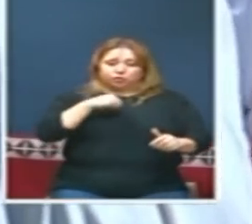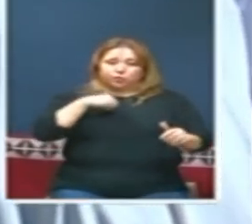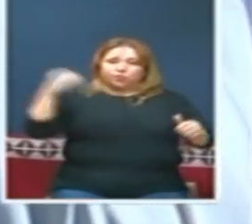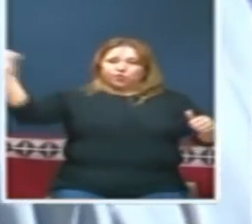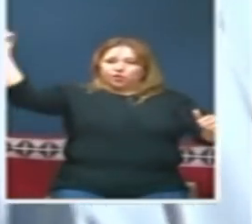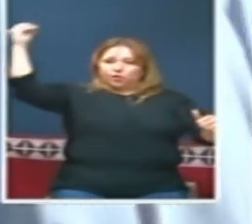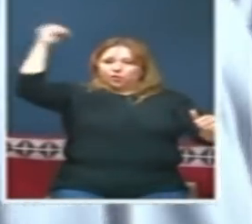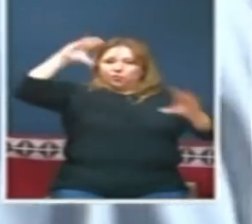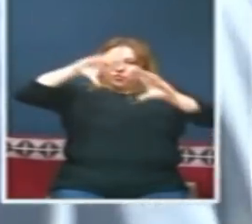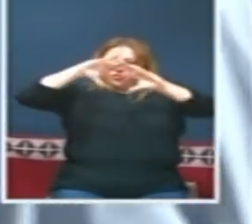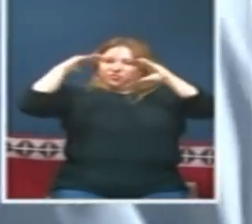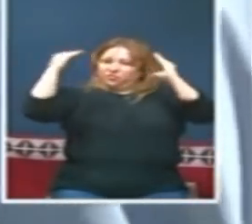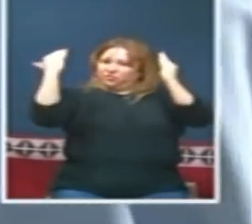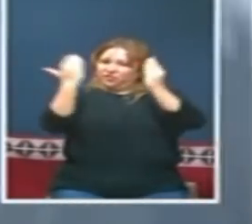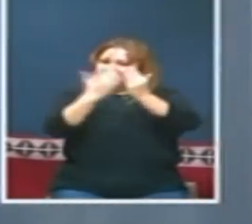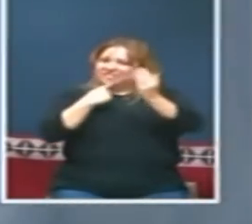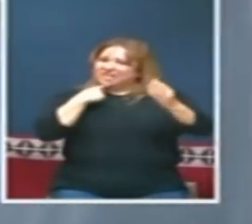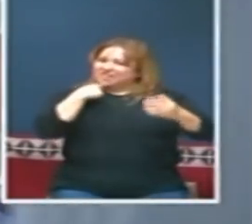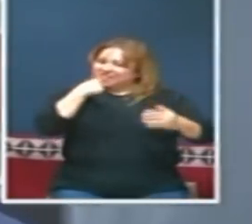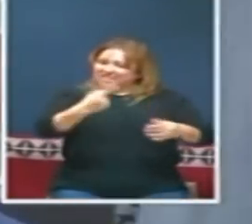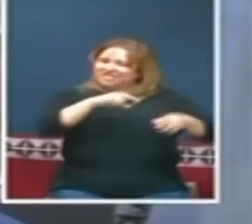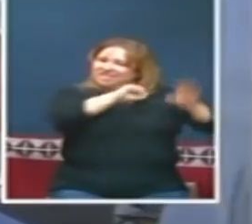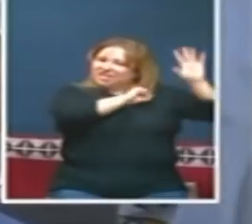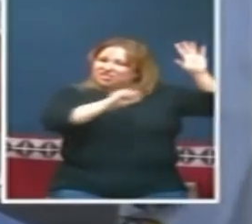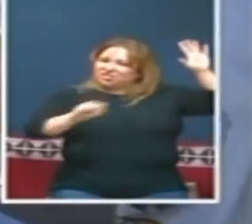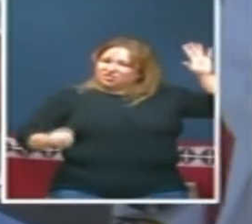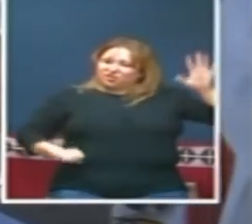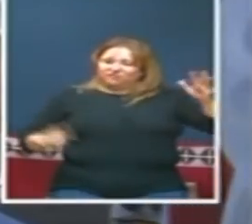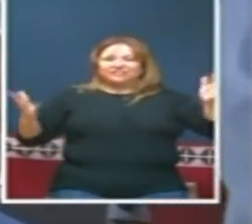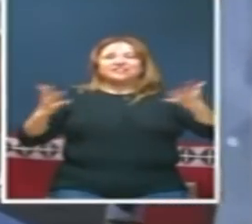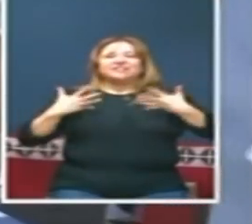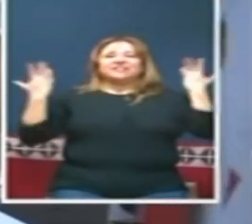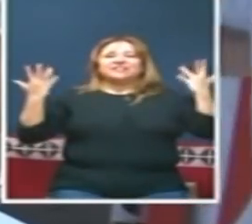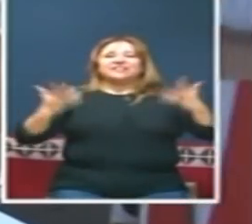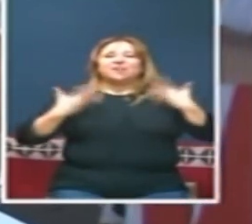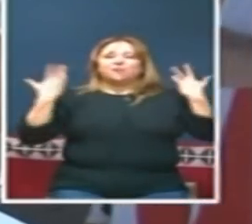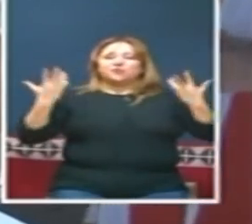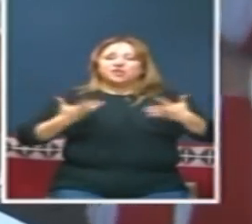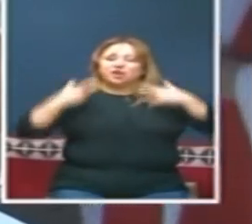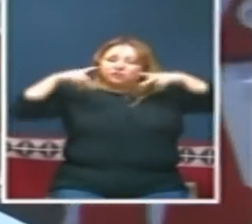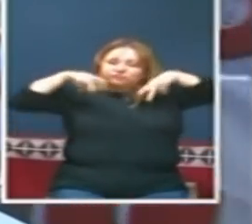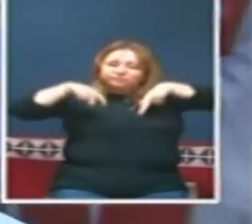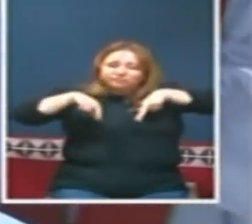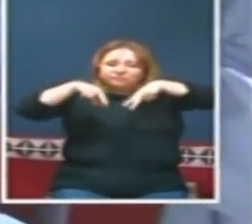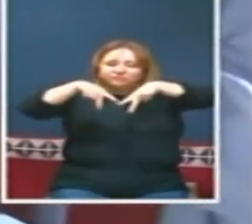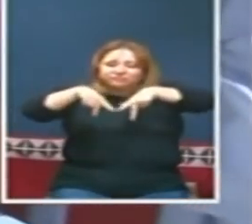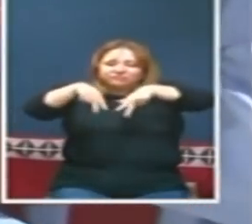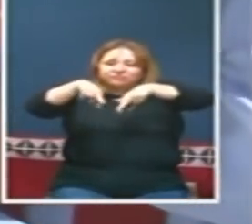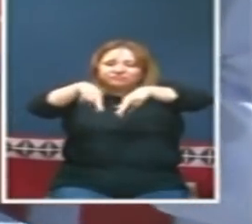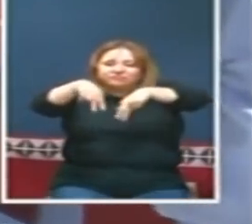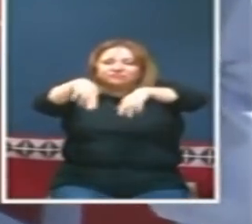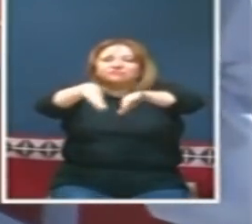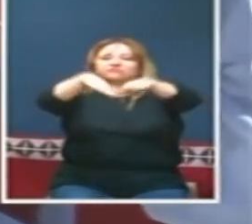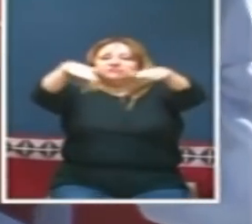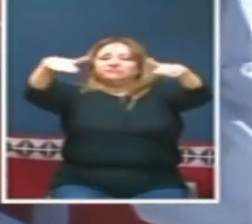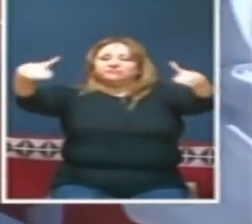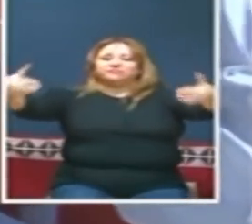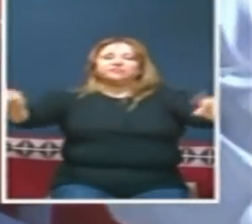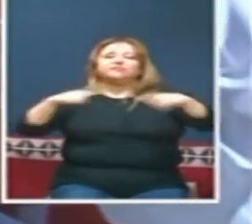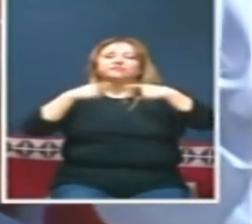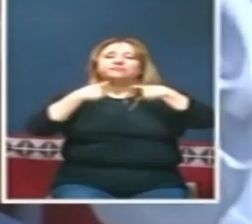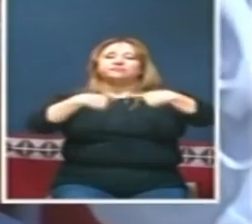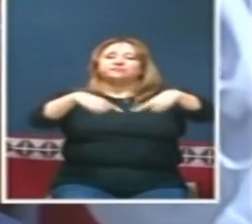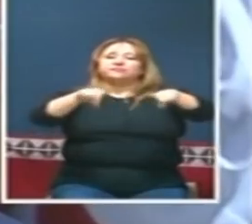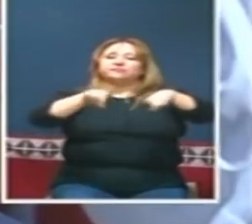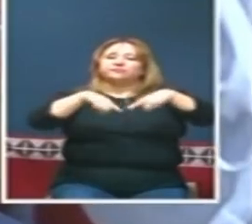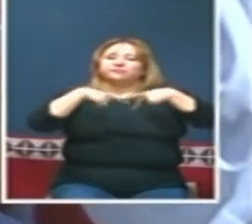del mundo, dice el Señor. Con alegría, mientras caminamos a la mesa del Señor, cantamos en